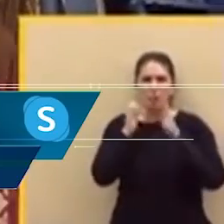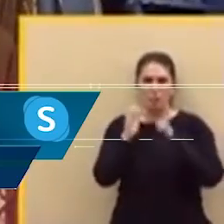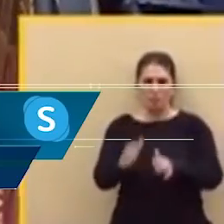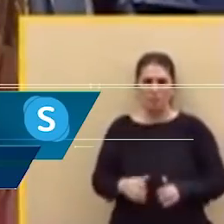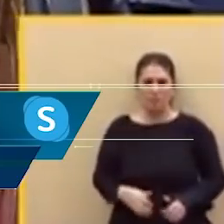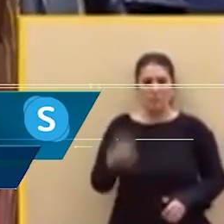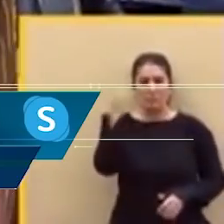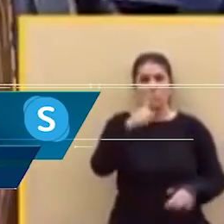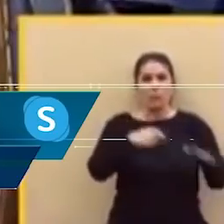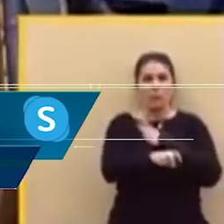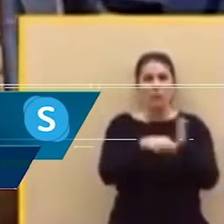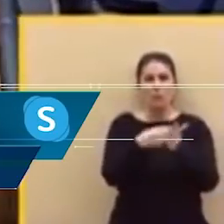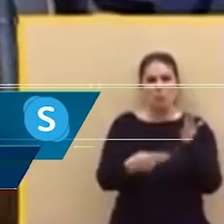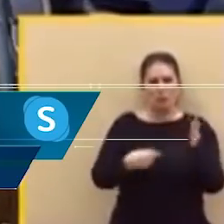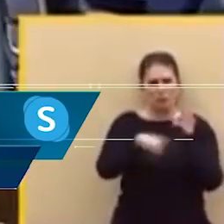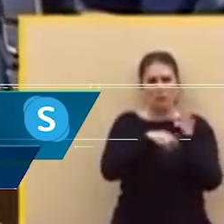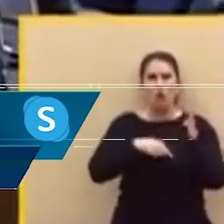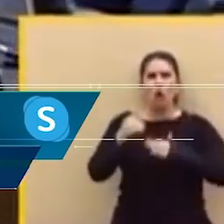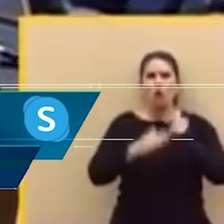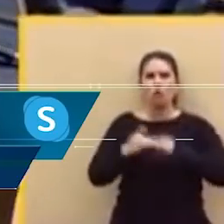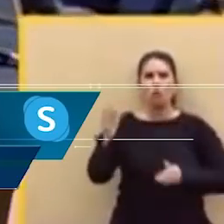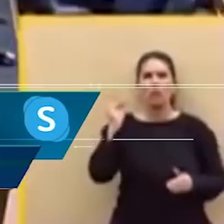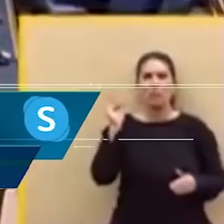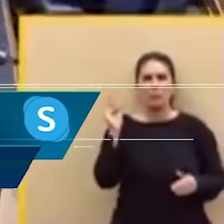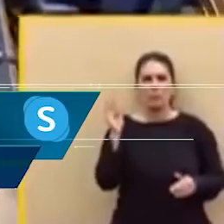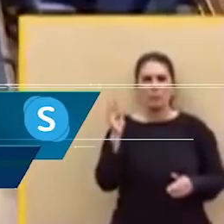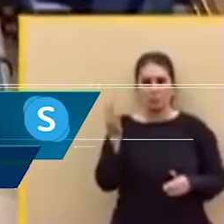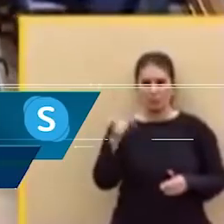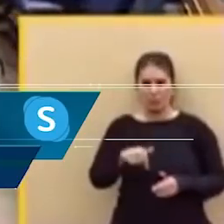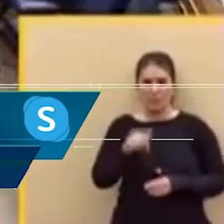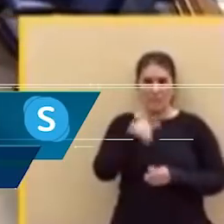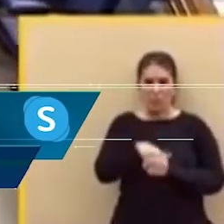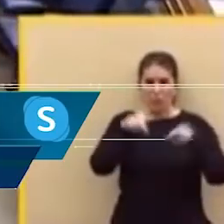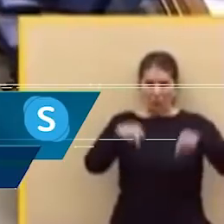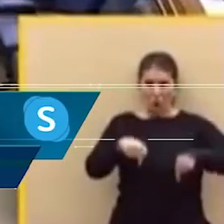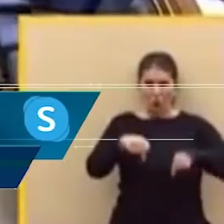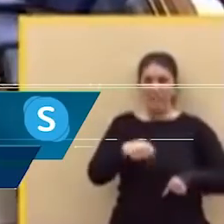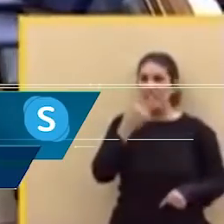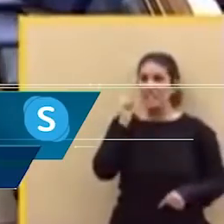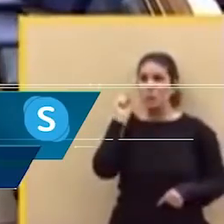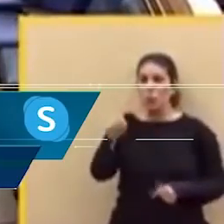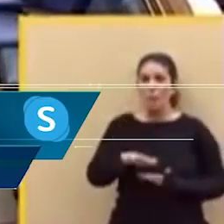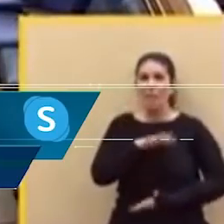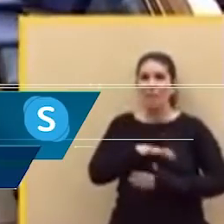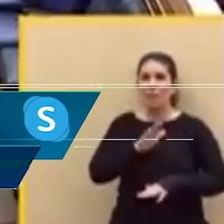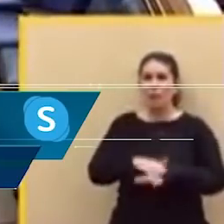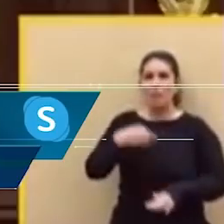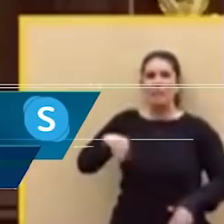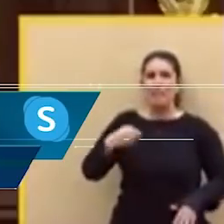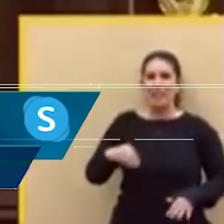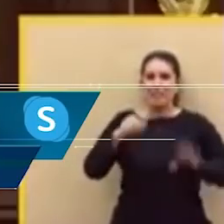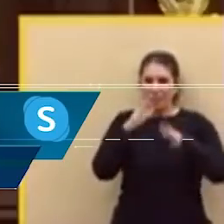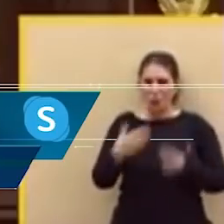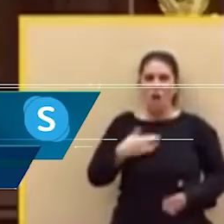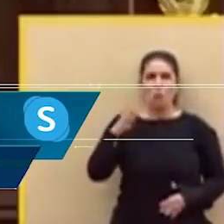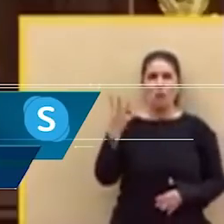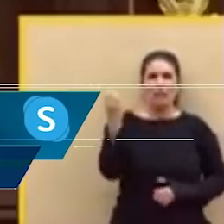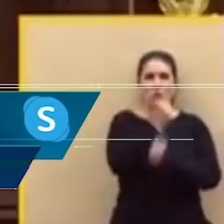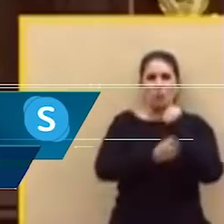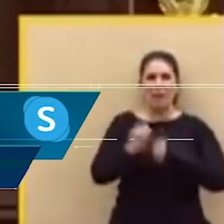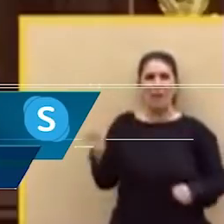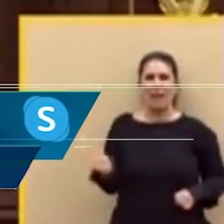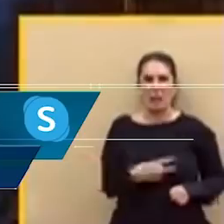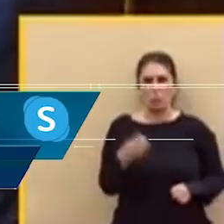una moción de censura que tendría que haber sido un ataque de todos contra Pedro Sánchez, pero sin embargo ha sido un ataque de todos contra Vox. Y si